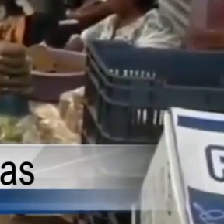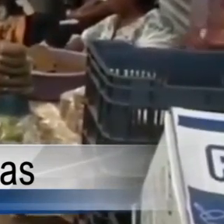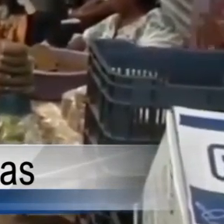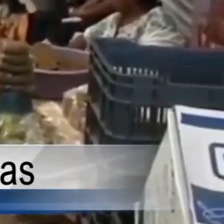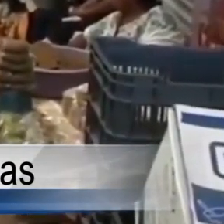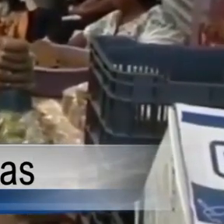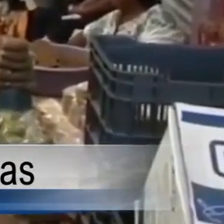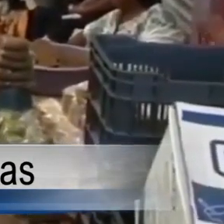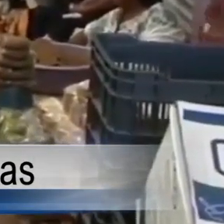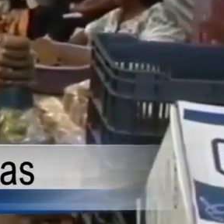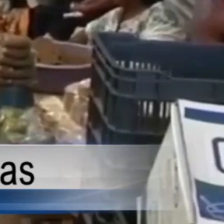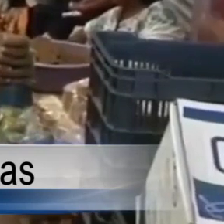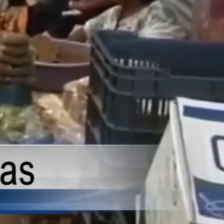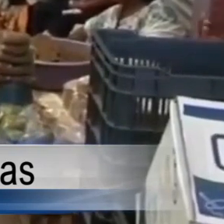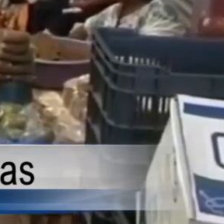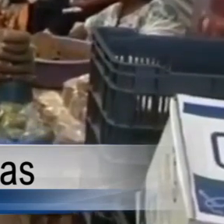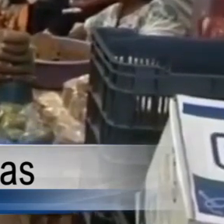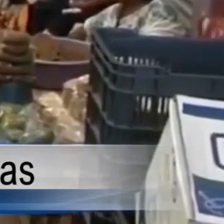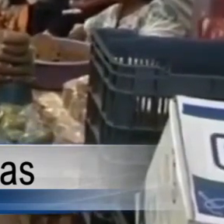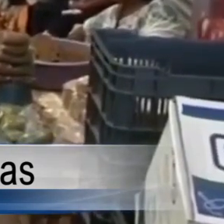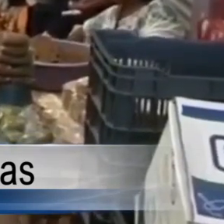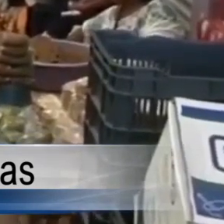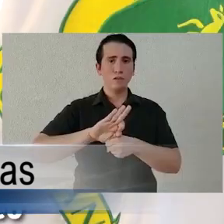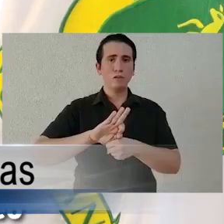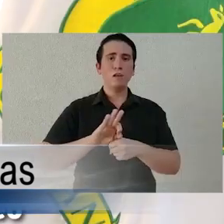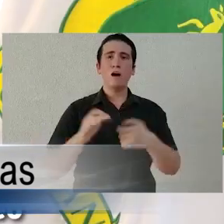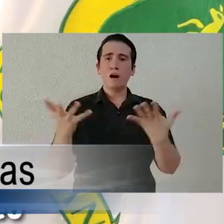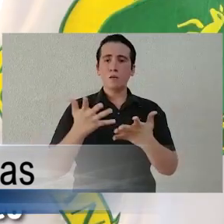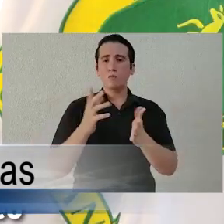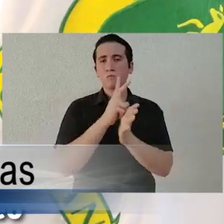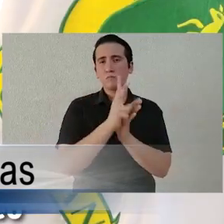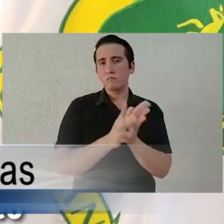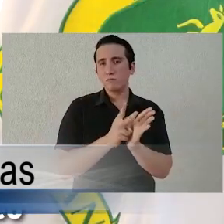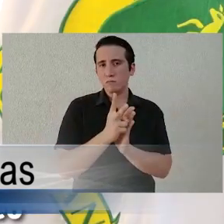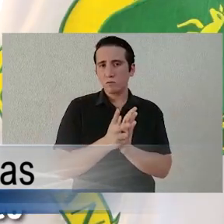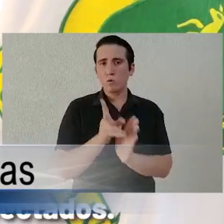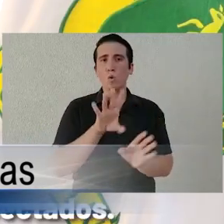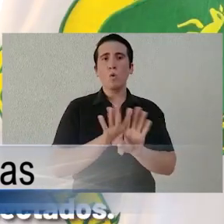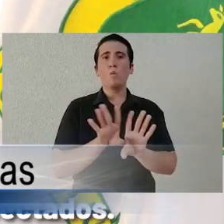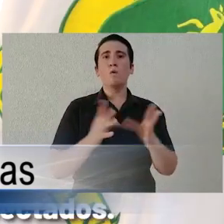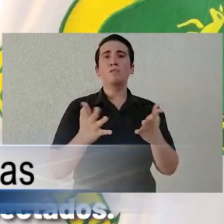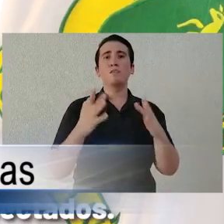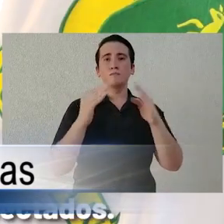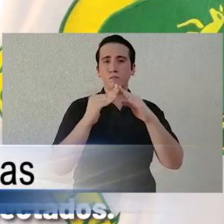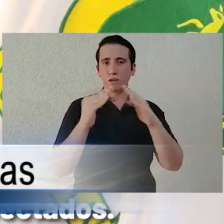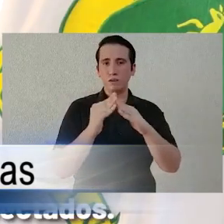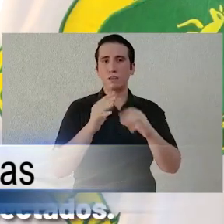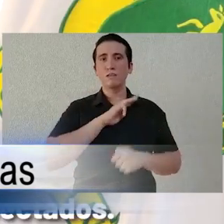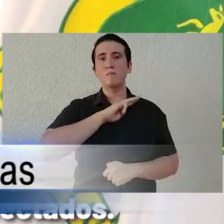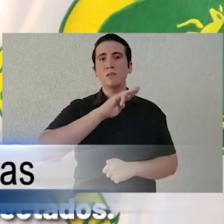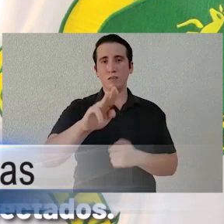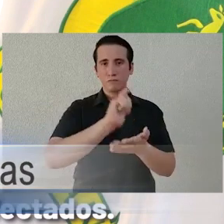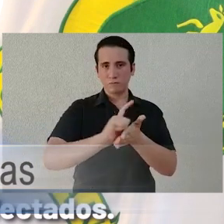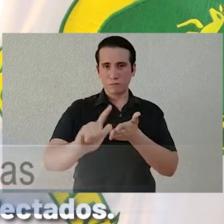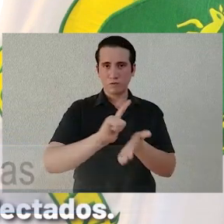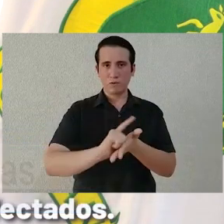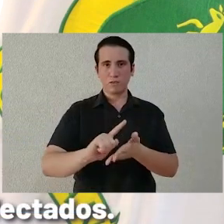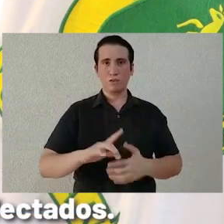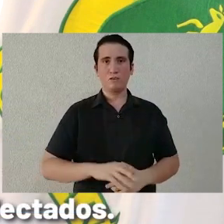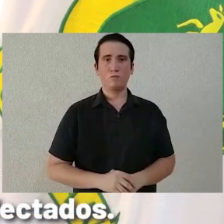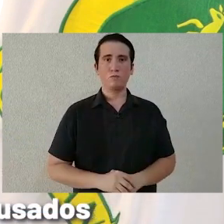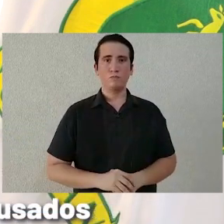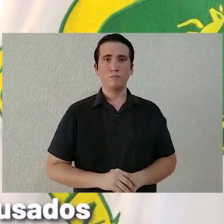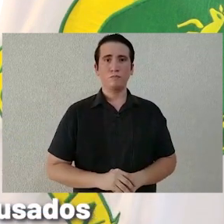el 95 es para uso exclusivo del personal de salud por lo que la población en general no requiere de utilizar estos para adoptar esta medida de